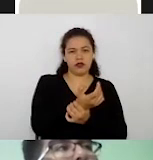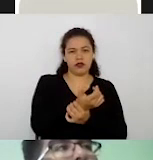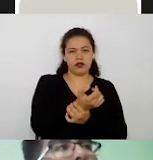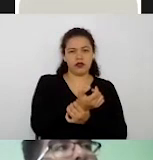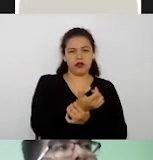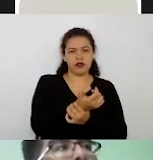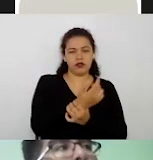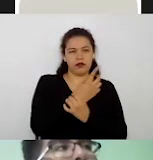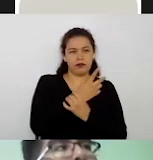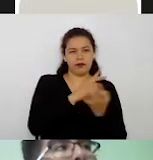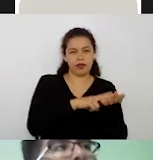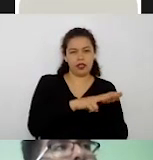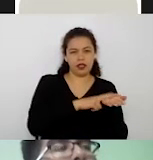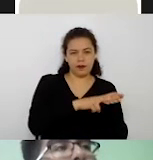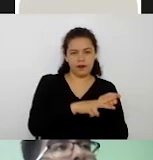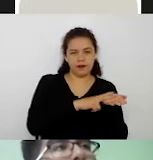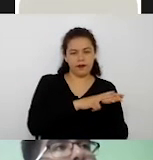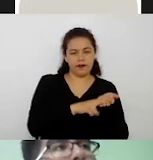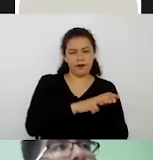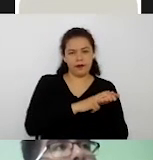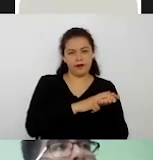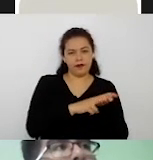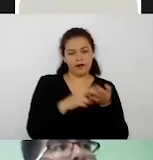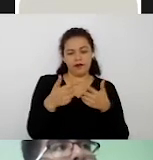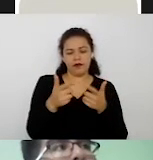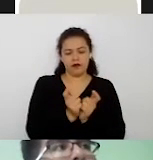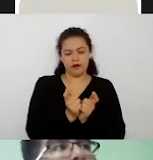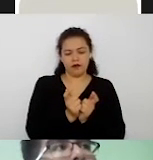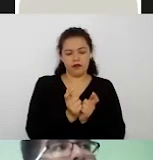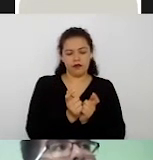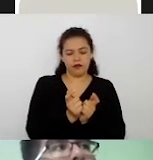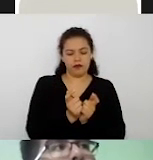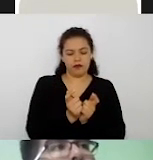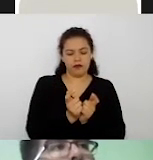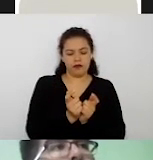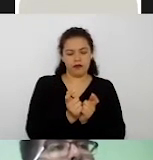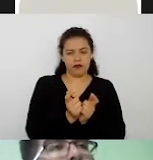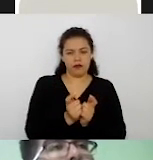es verde. La brigada de